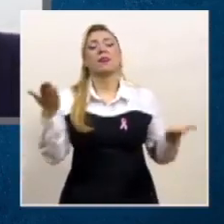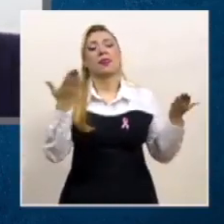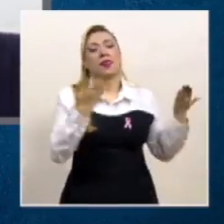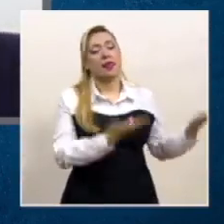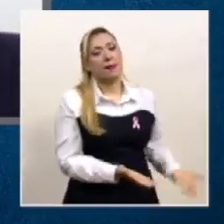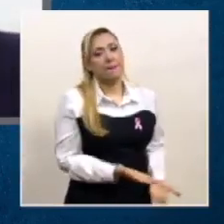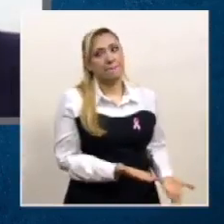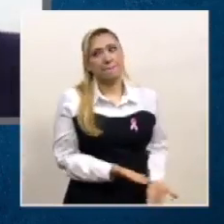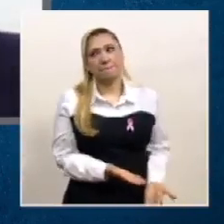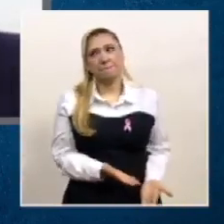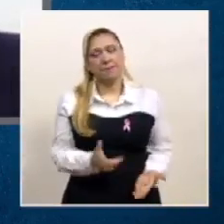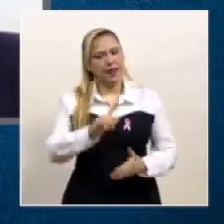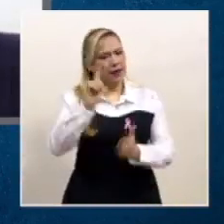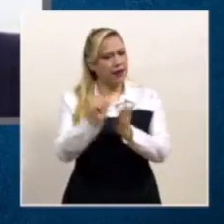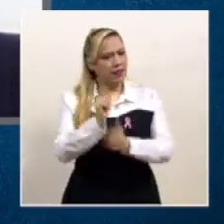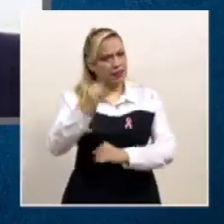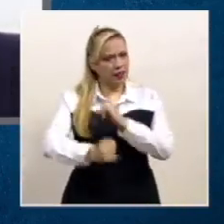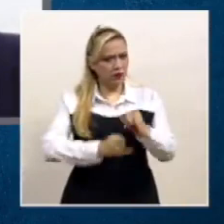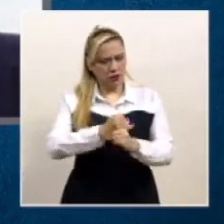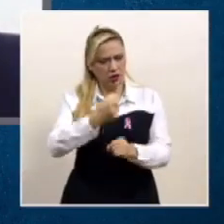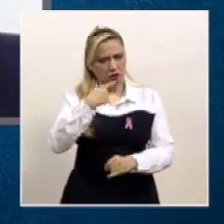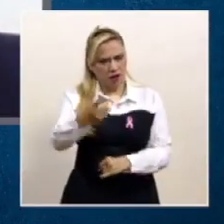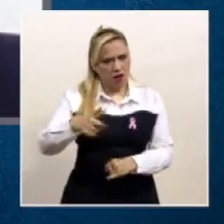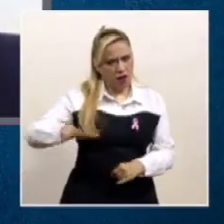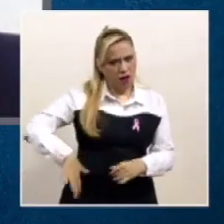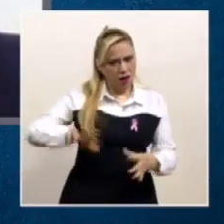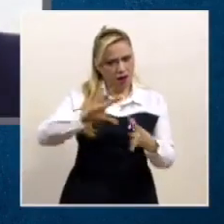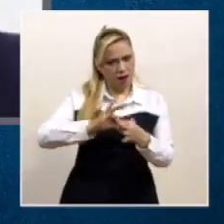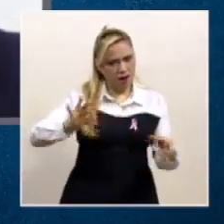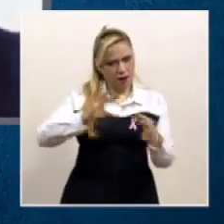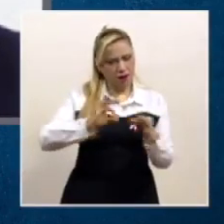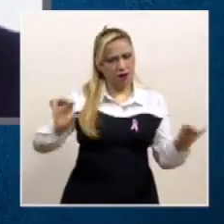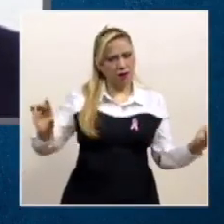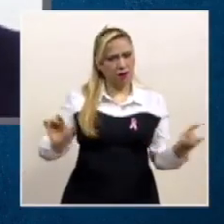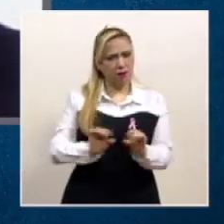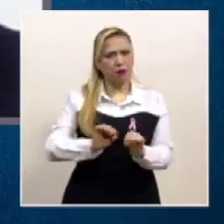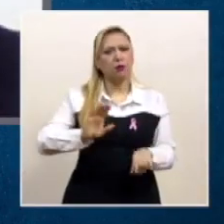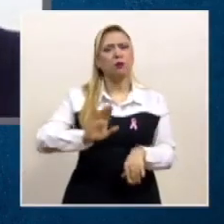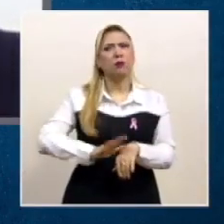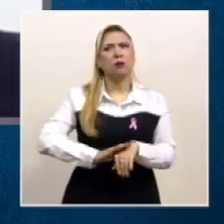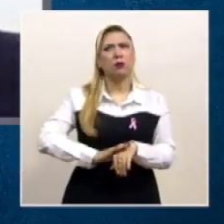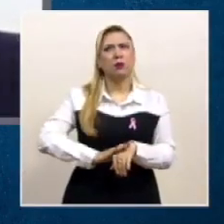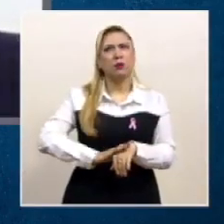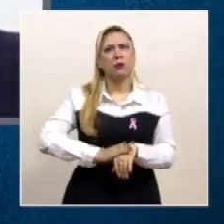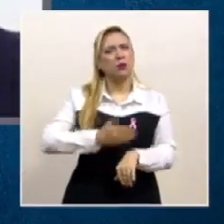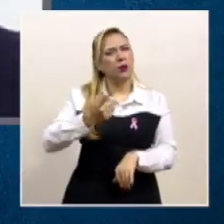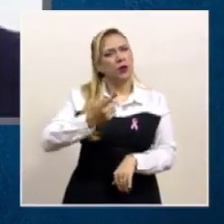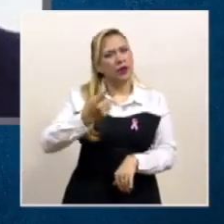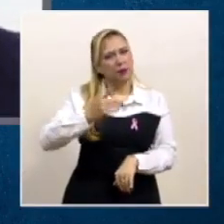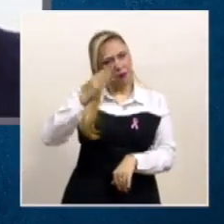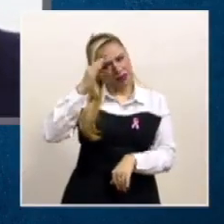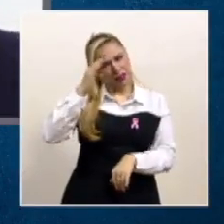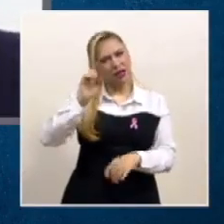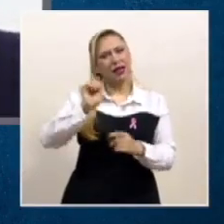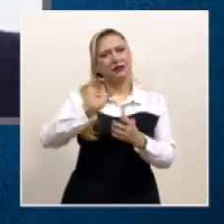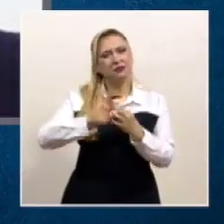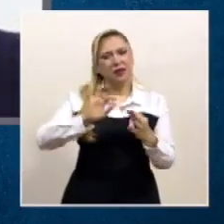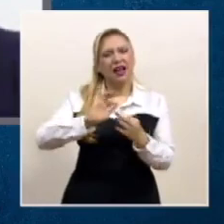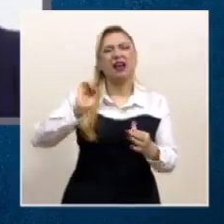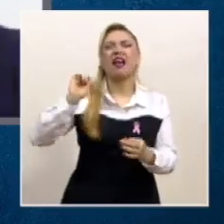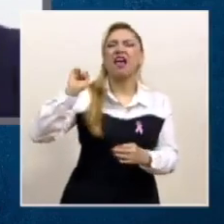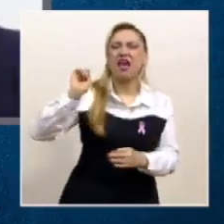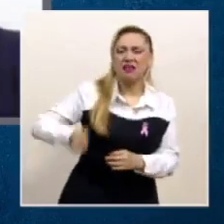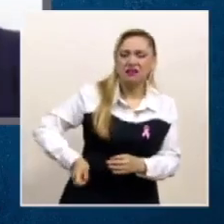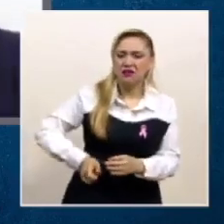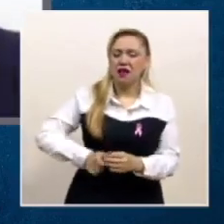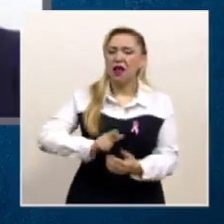en los tratados internacionales. Tú ya los mencionaste en una previa intervención. ¿Por qué no nos das un panorama general de qué se trata, cuál es la